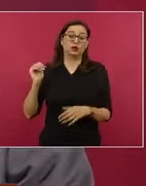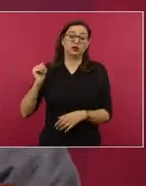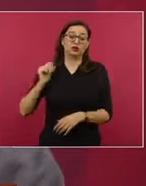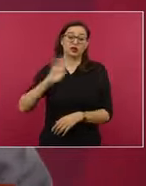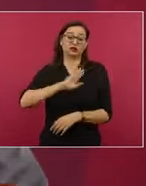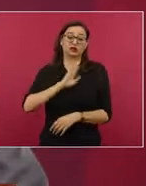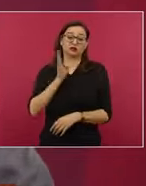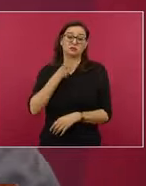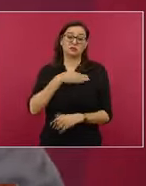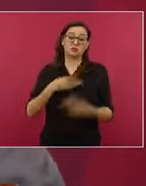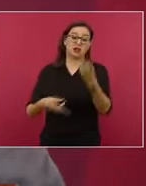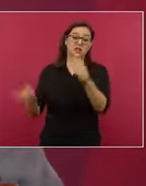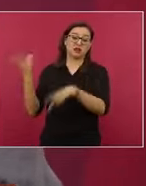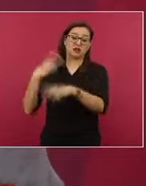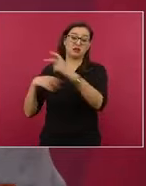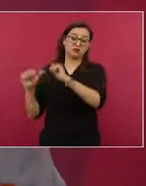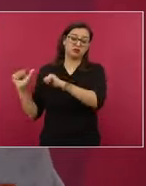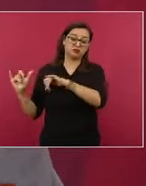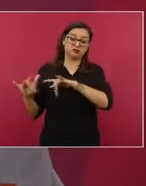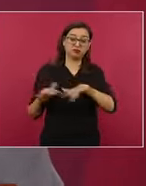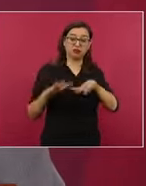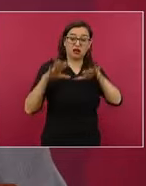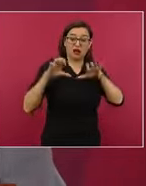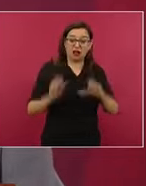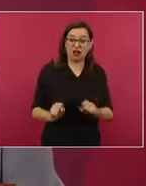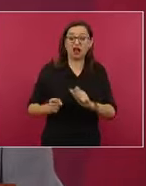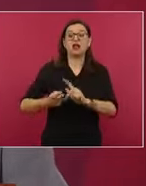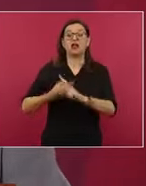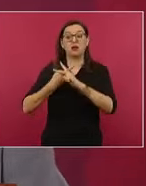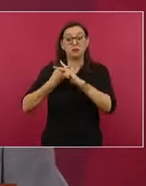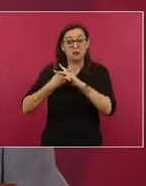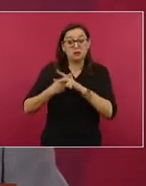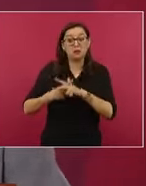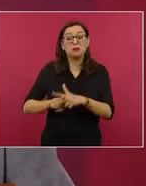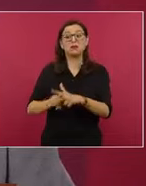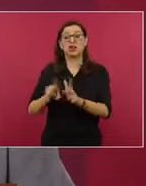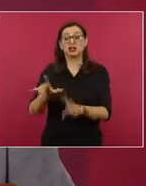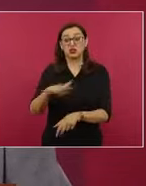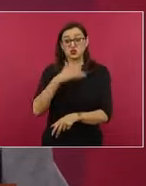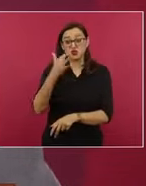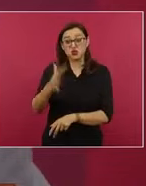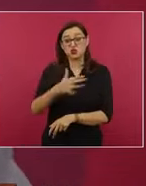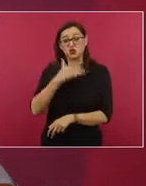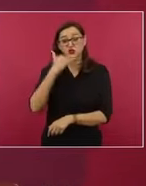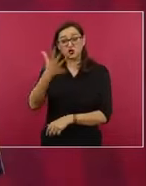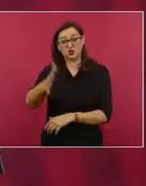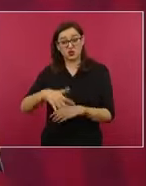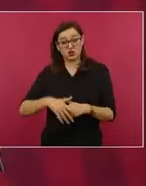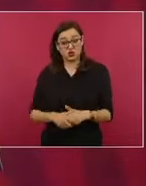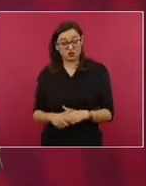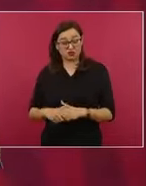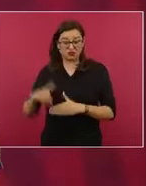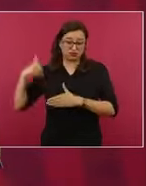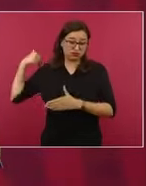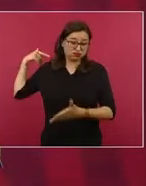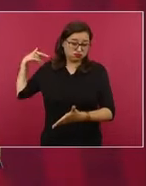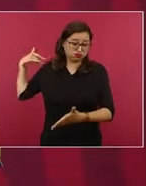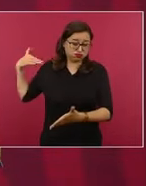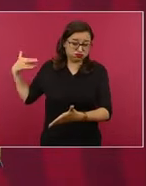el mismo Bernal Díaz del Castillo, en su Historia Verdadera de la Nueva España,